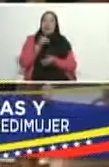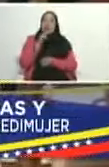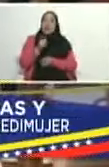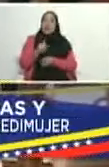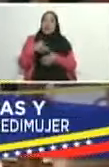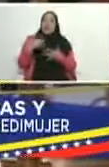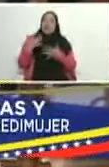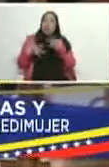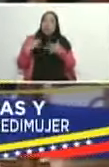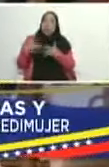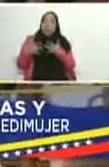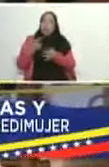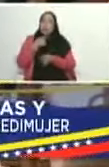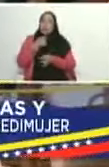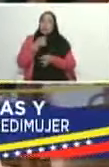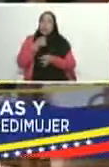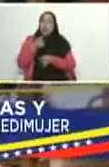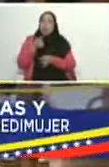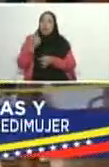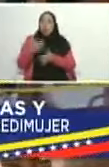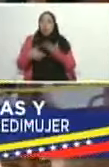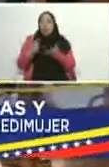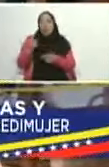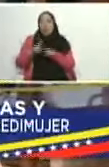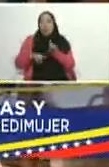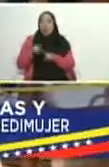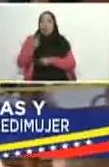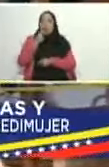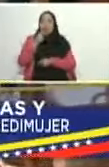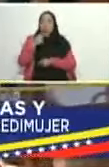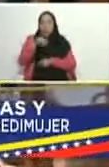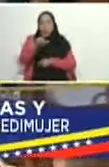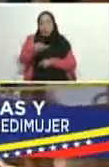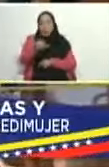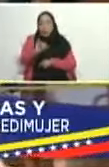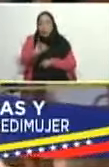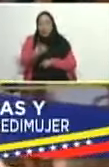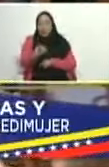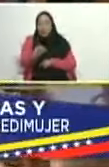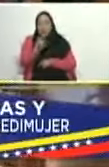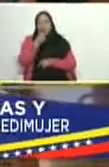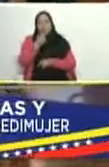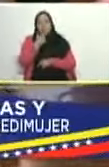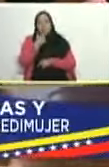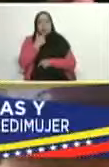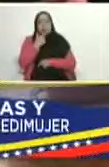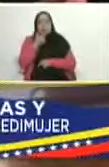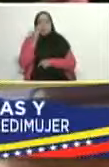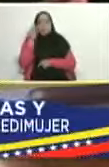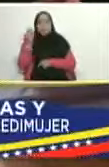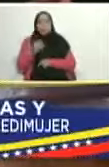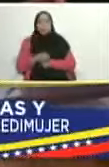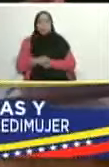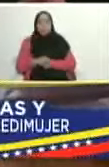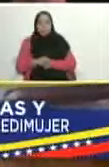un poquito también, adelantas comprando ya el material listo. No, y esto es una belleza, acércate para que veas,